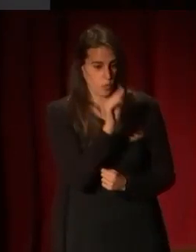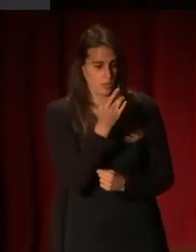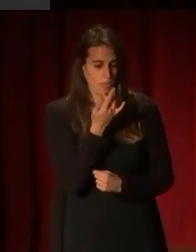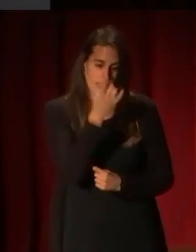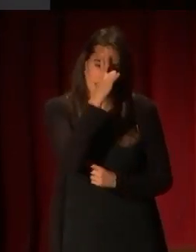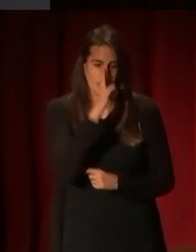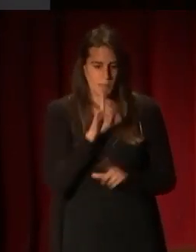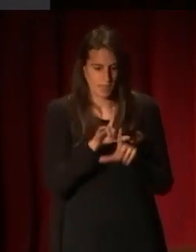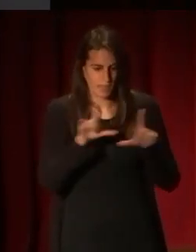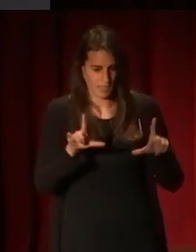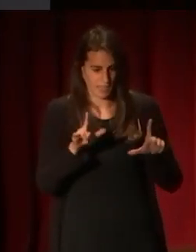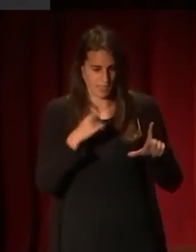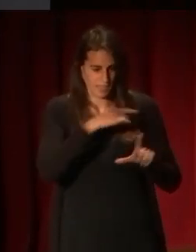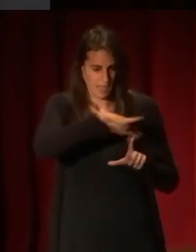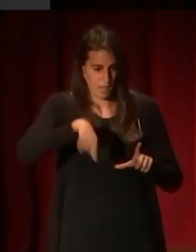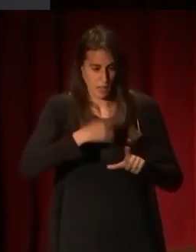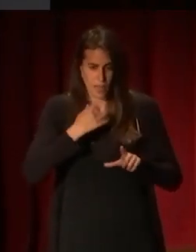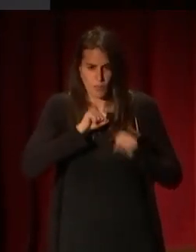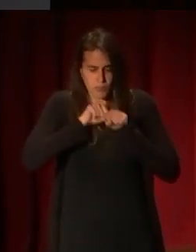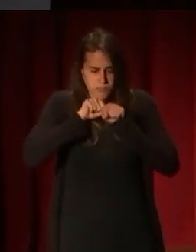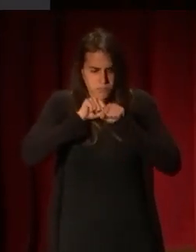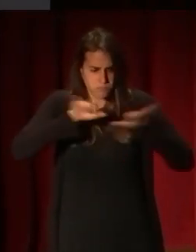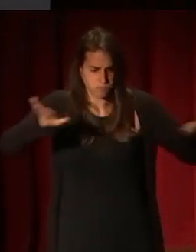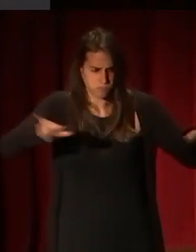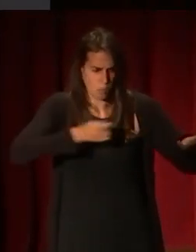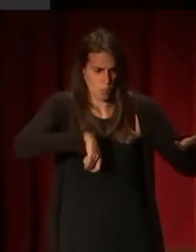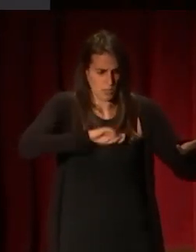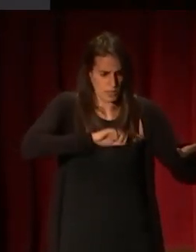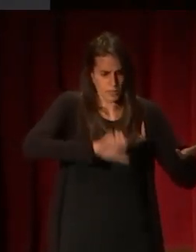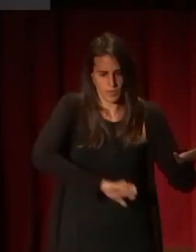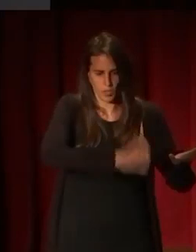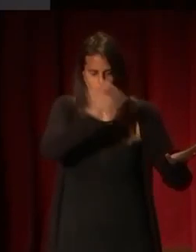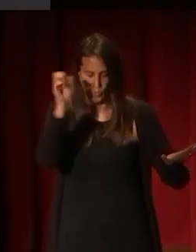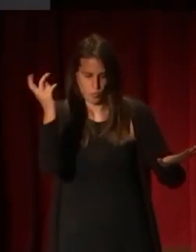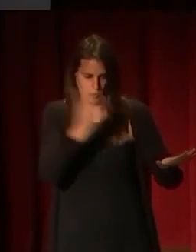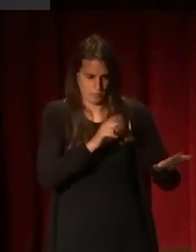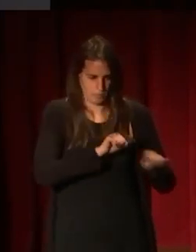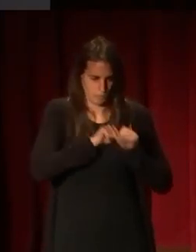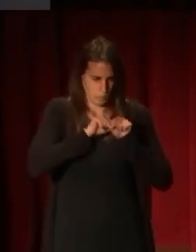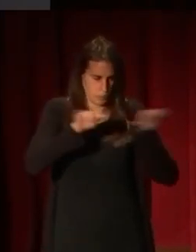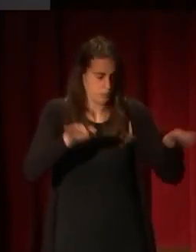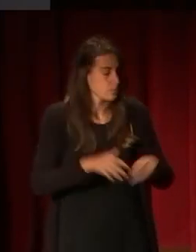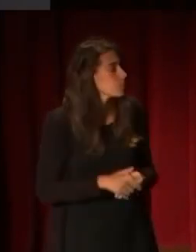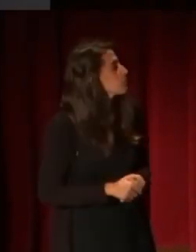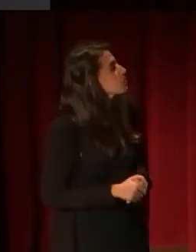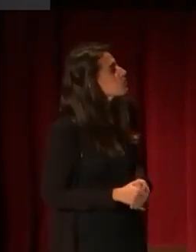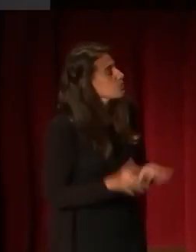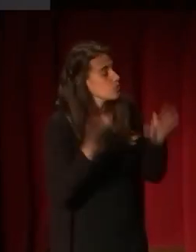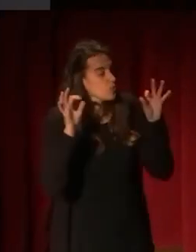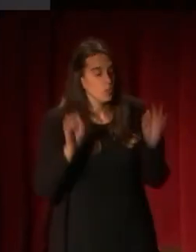imagen de postal de la plaza mayor se expandió por todas se expandió por toda españa coincidiendo como digo con un momento